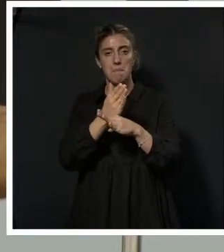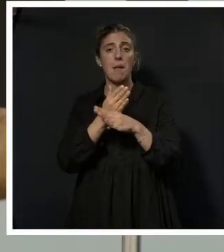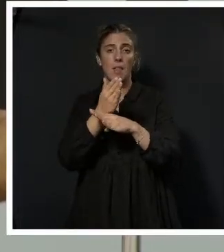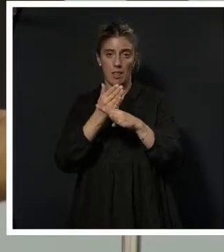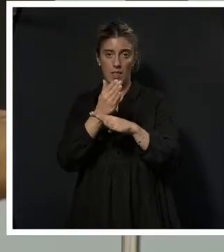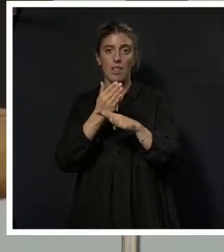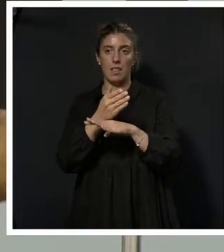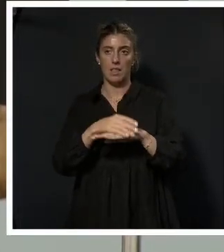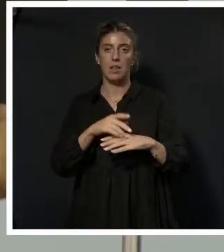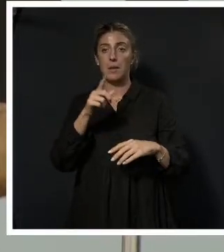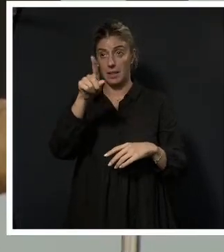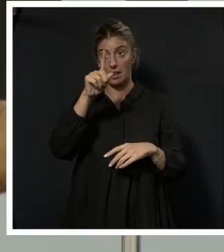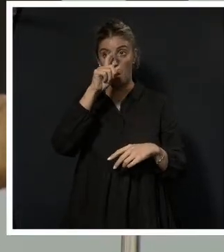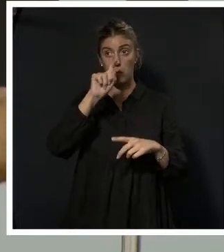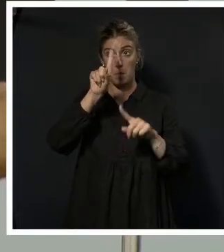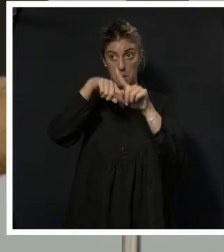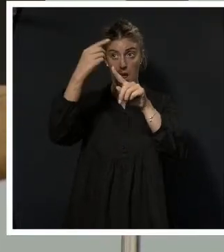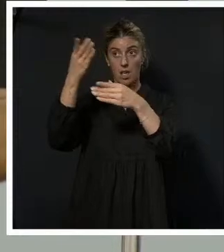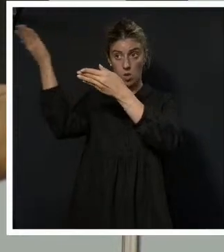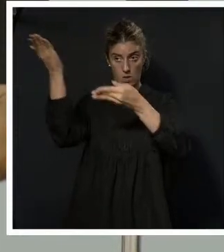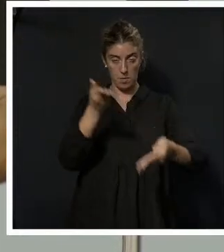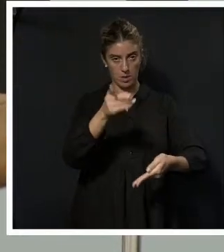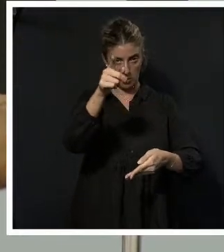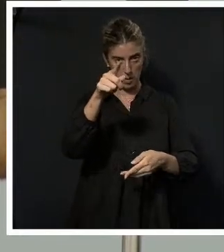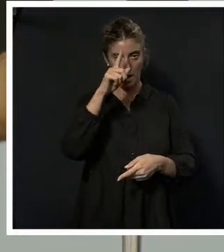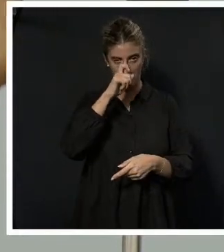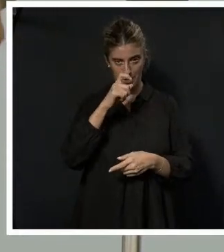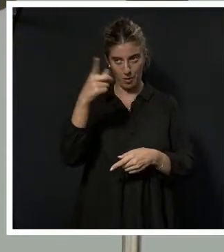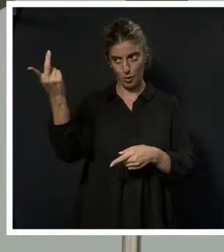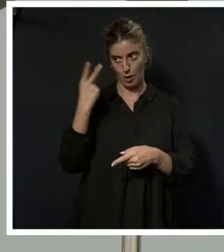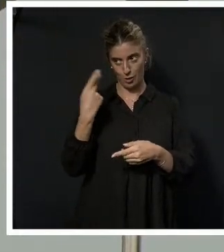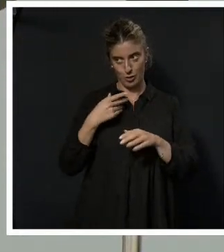mandarín para que vengas a amasar conmigo